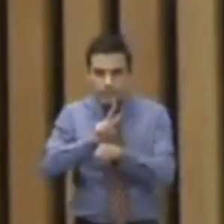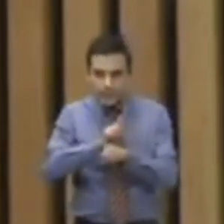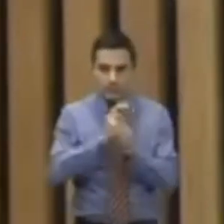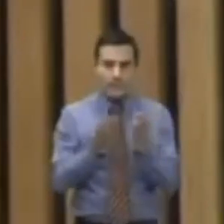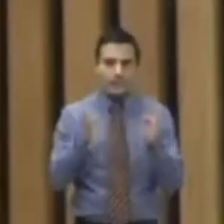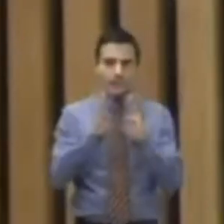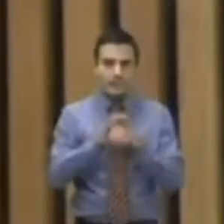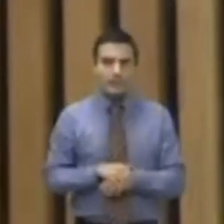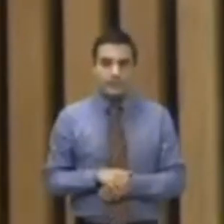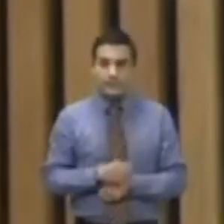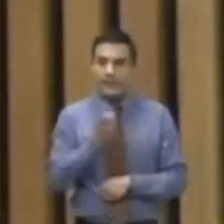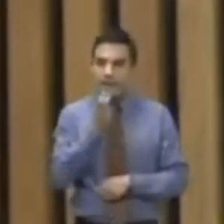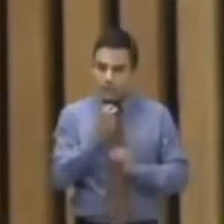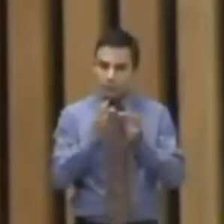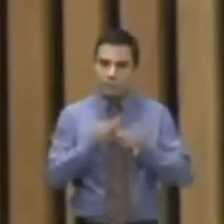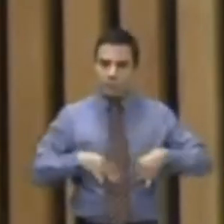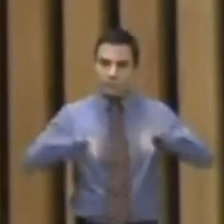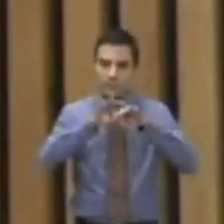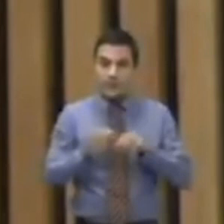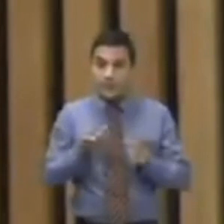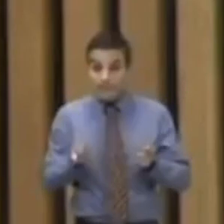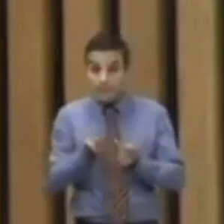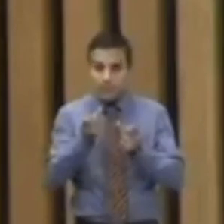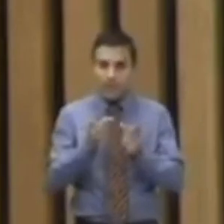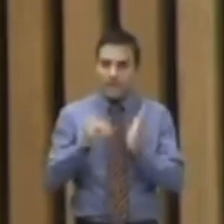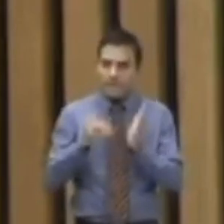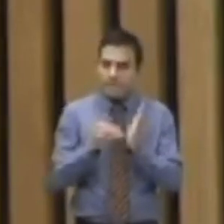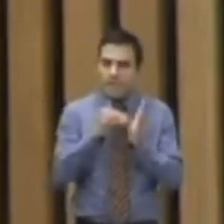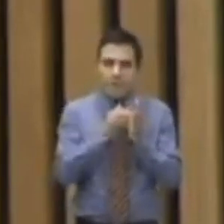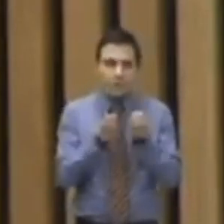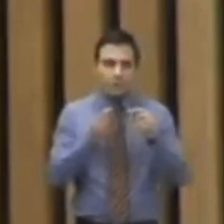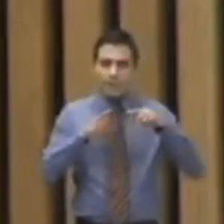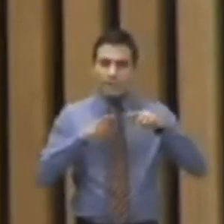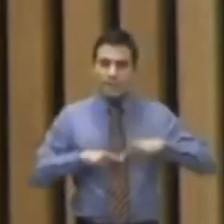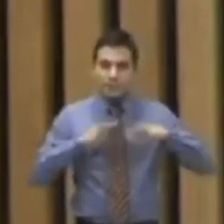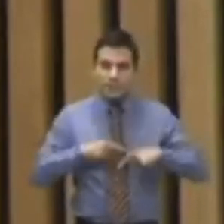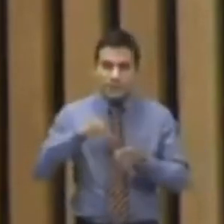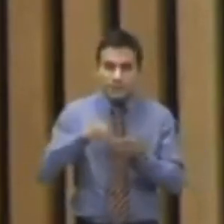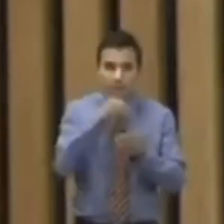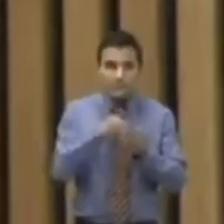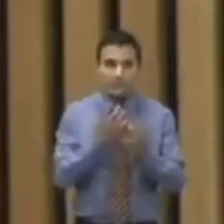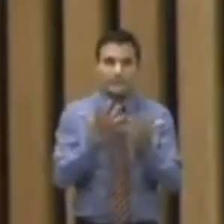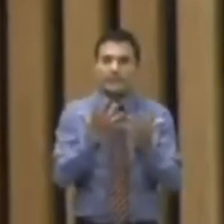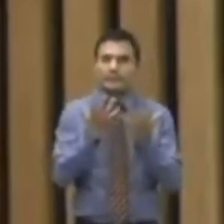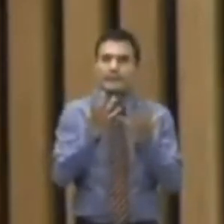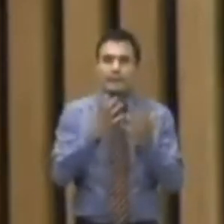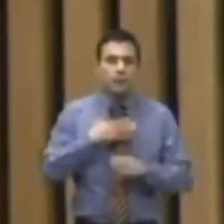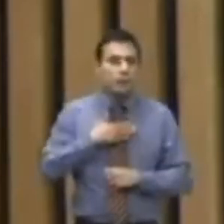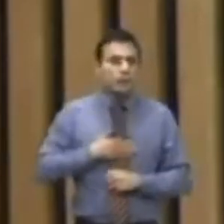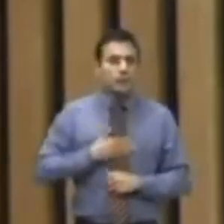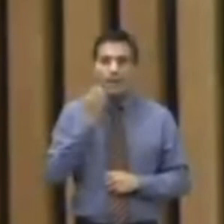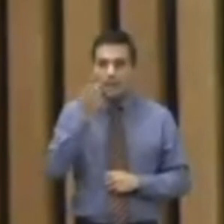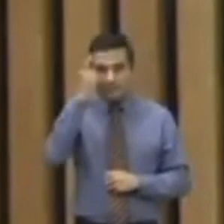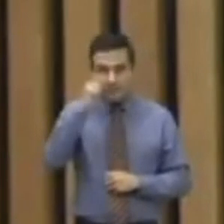para nosotros es fundamental que este ejercicio de millones de firmas de ciudadanos que están clamando por justicia para